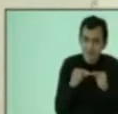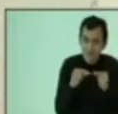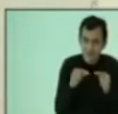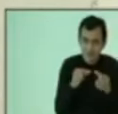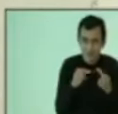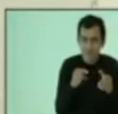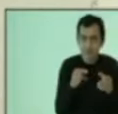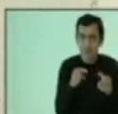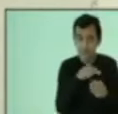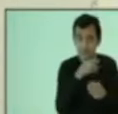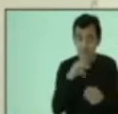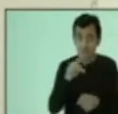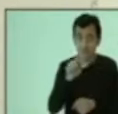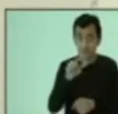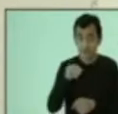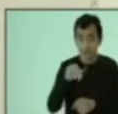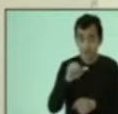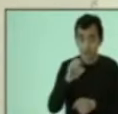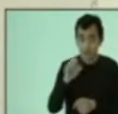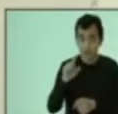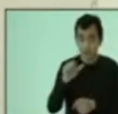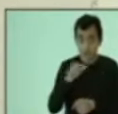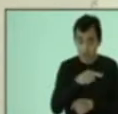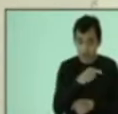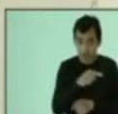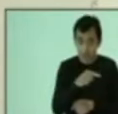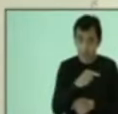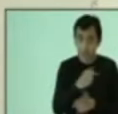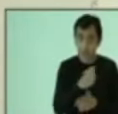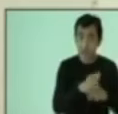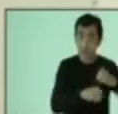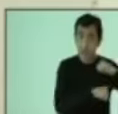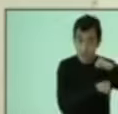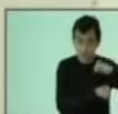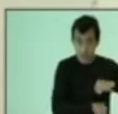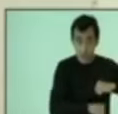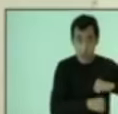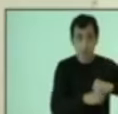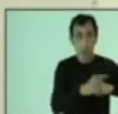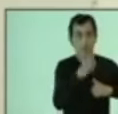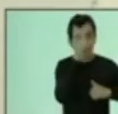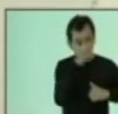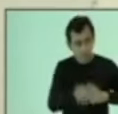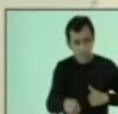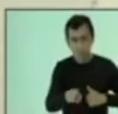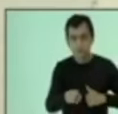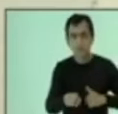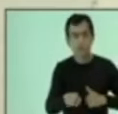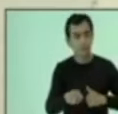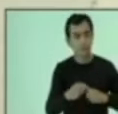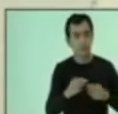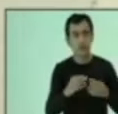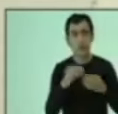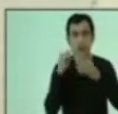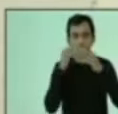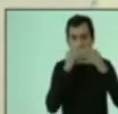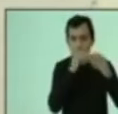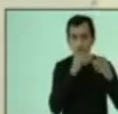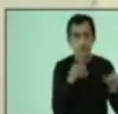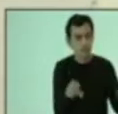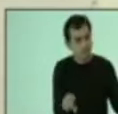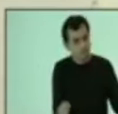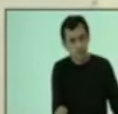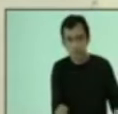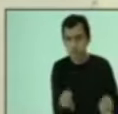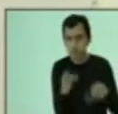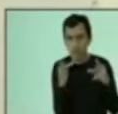de Palmasola y que sea el ayuntamiento el que compre directamente la hoja de maíz para evitar intermediarios.